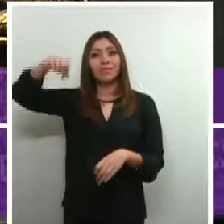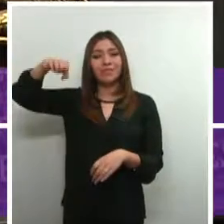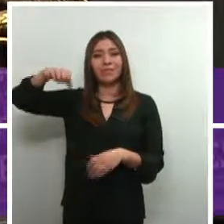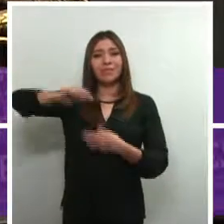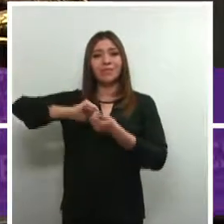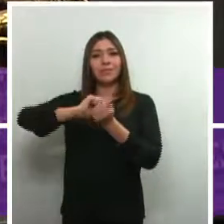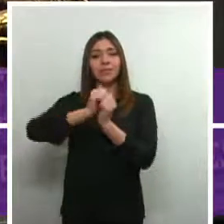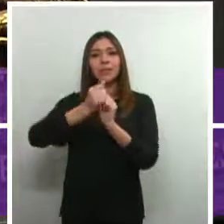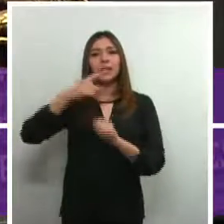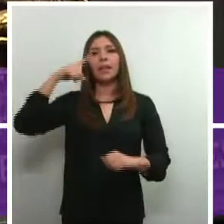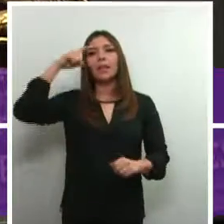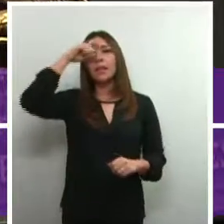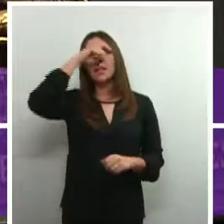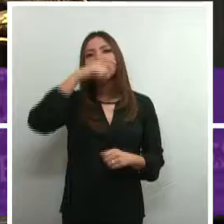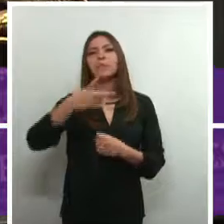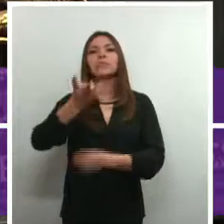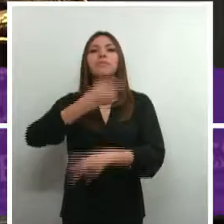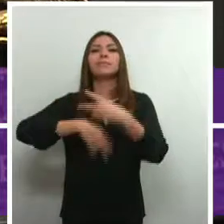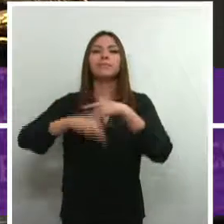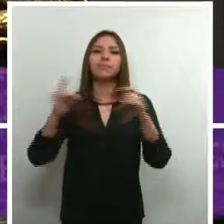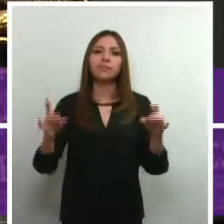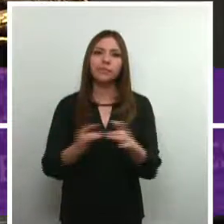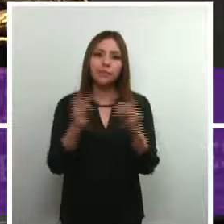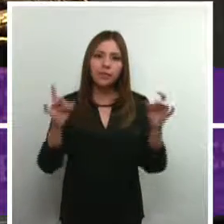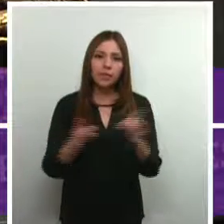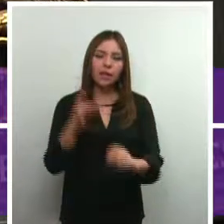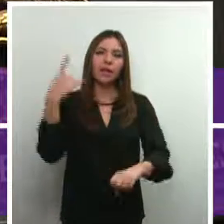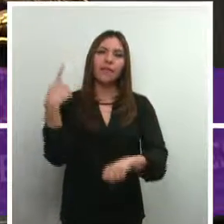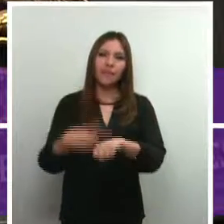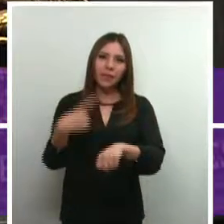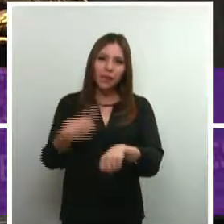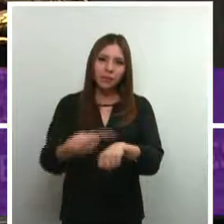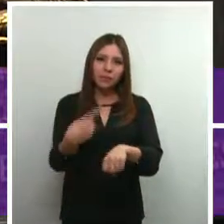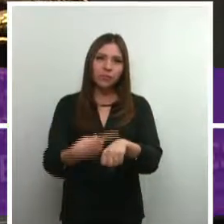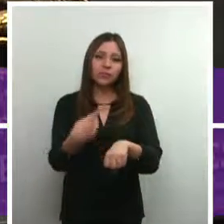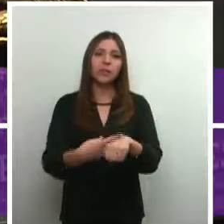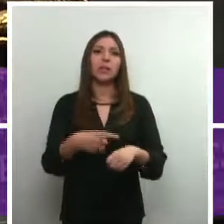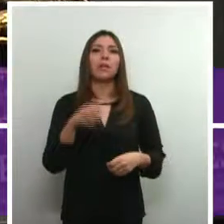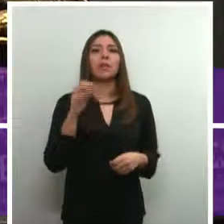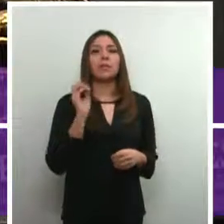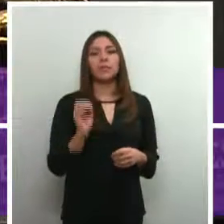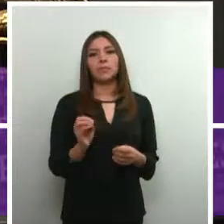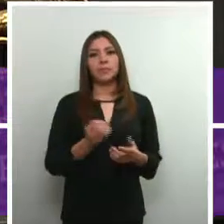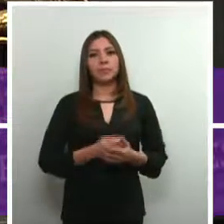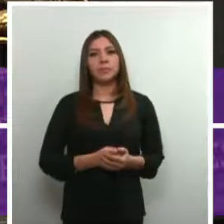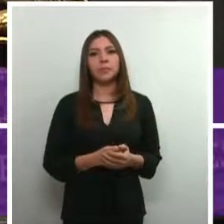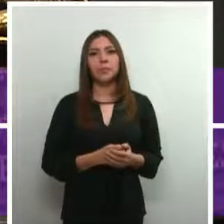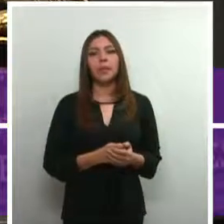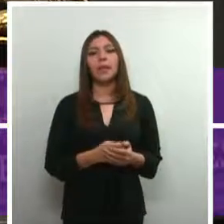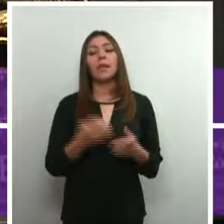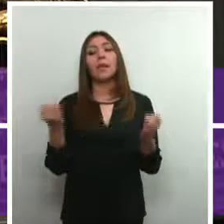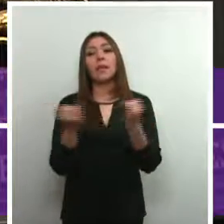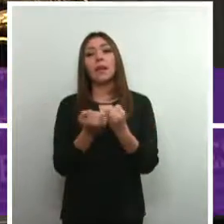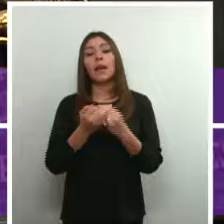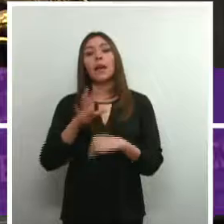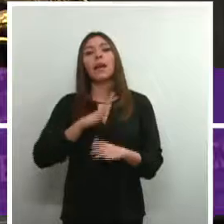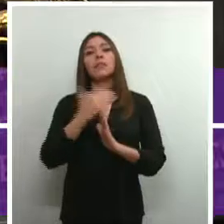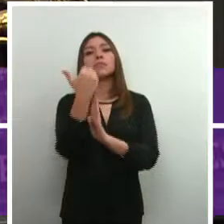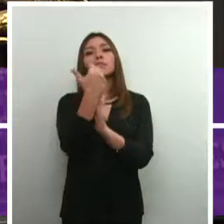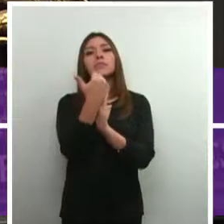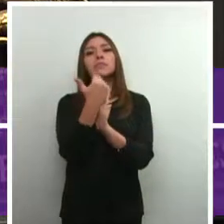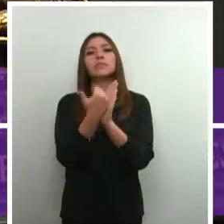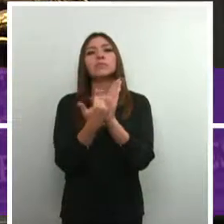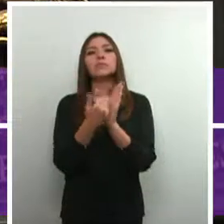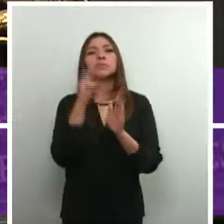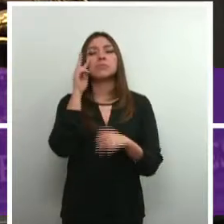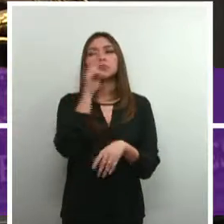solo diversos padecimientos o no necesariamente enfermedades, sino se enfrenta a disminución de la vista. Muchos